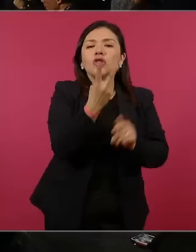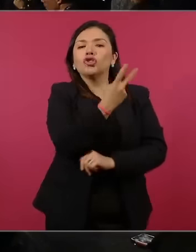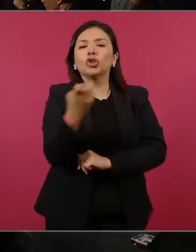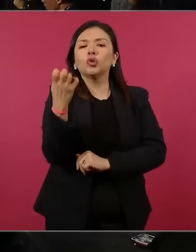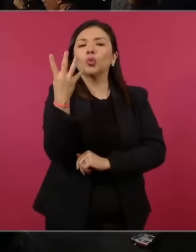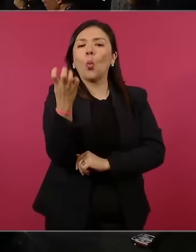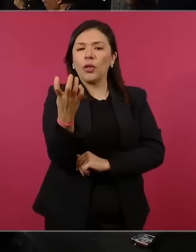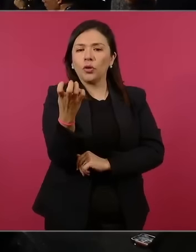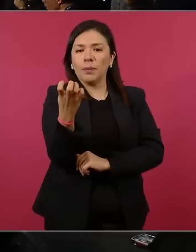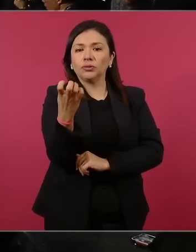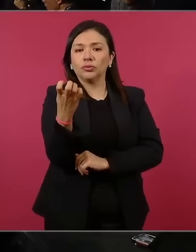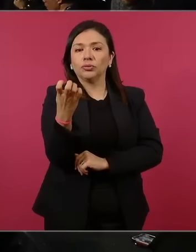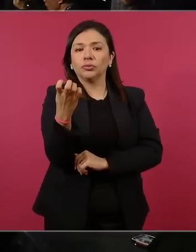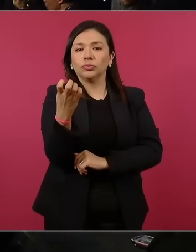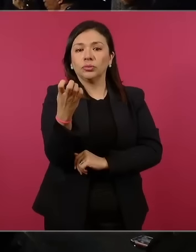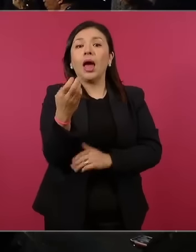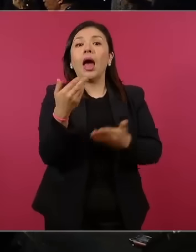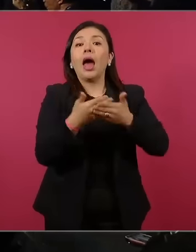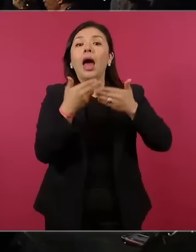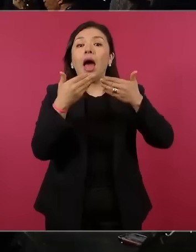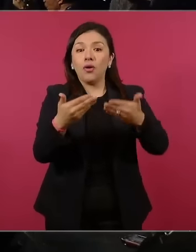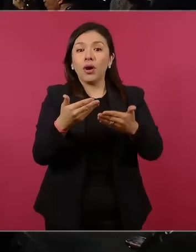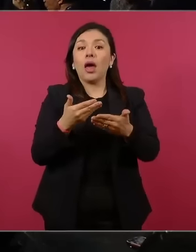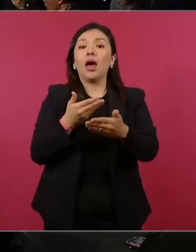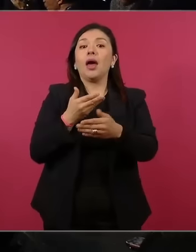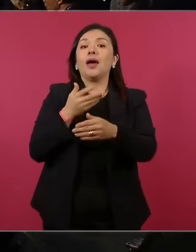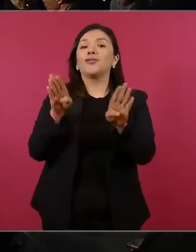12,204, ¿no? Se va a recibir un complemento de